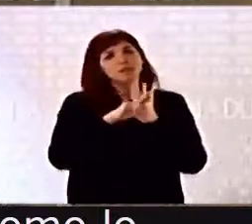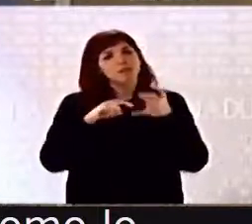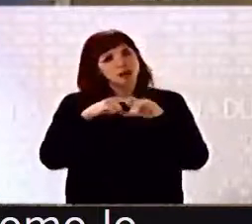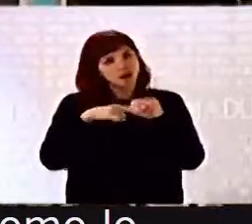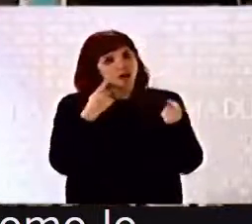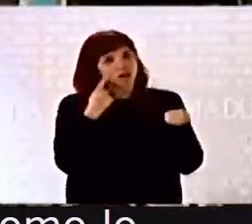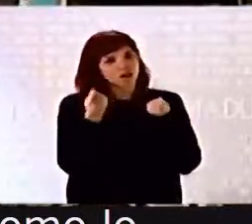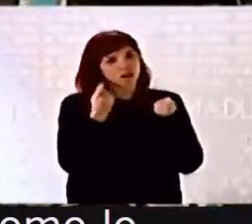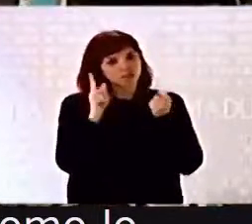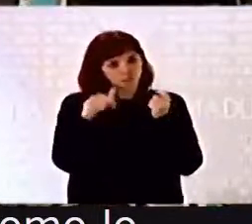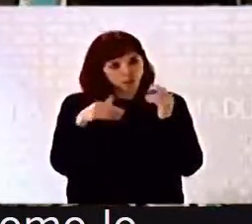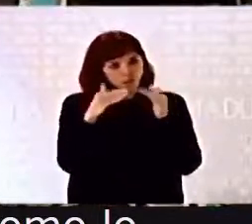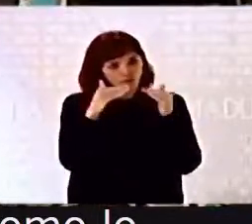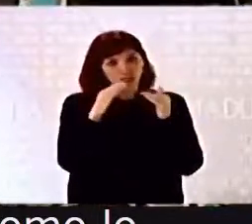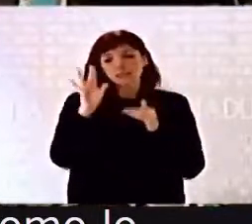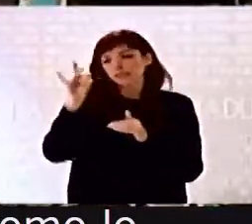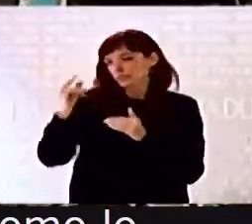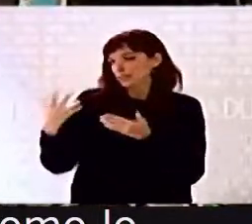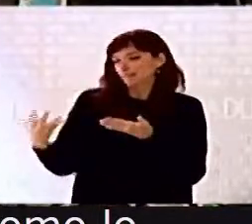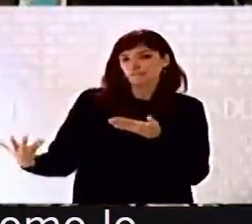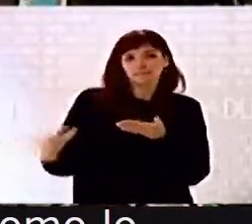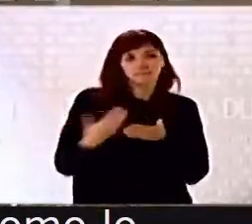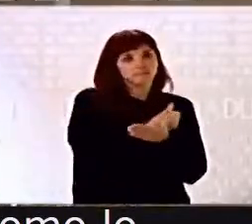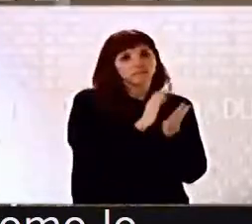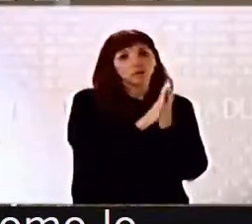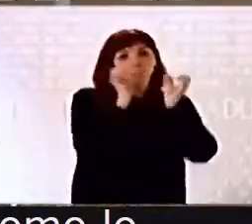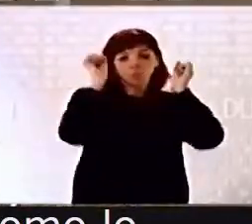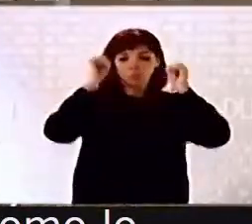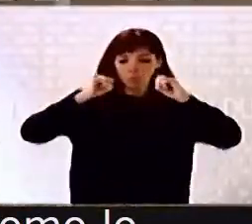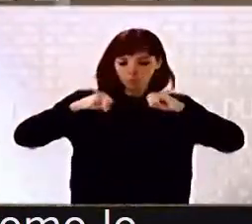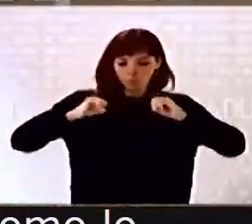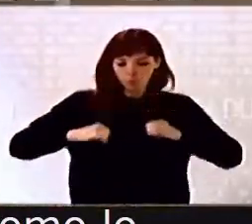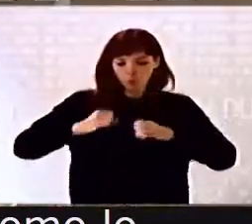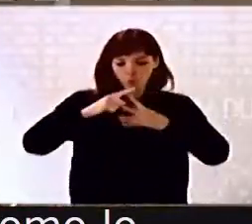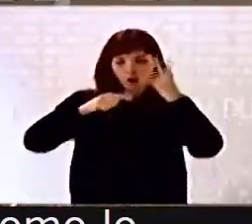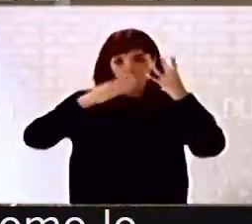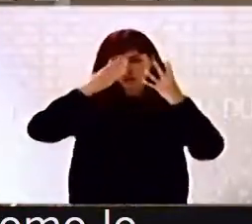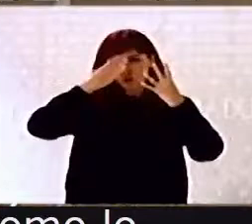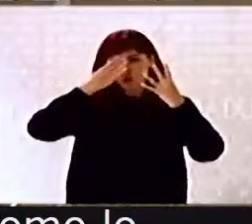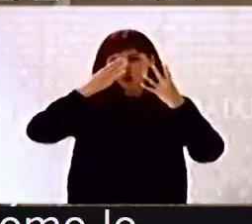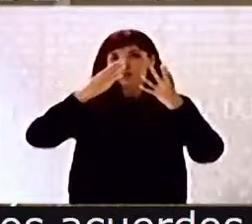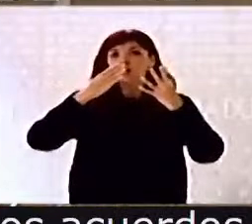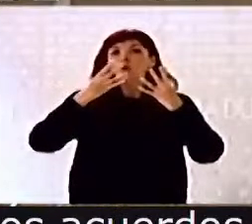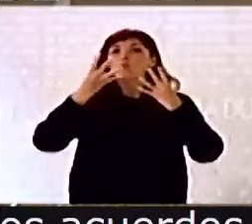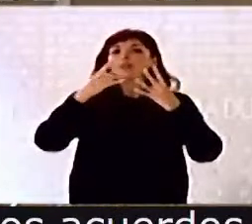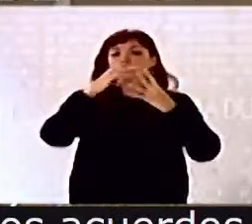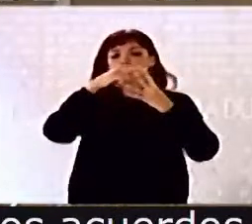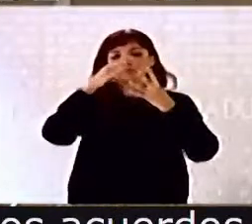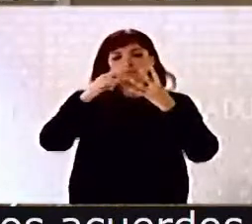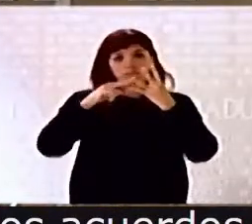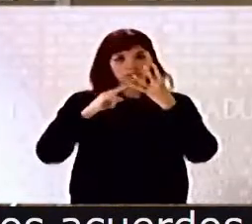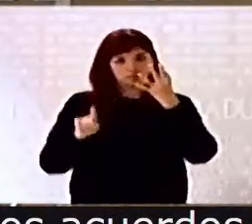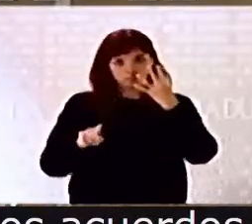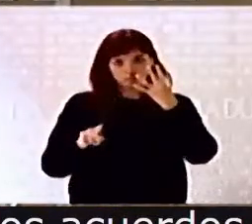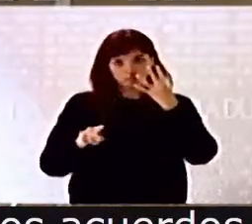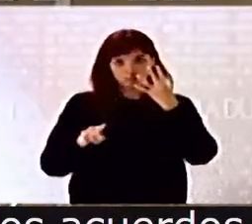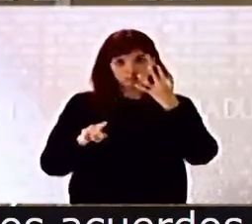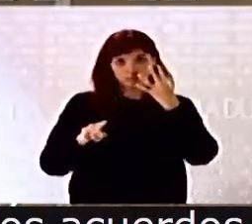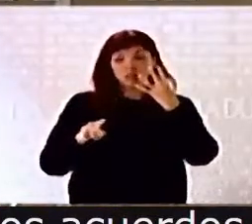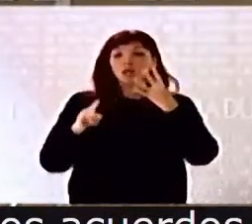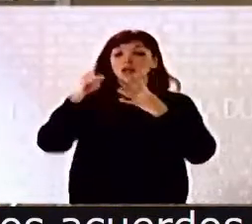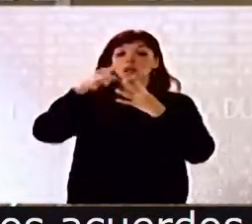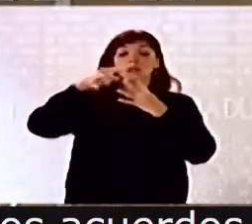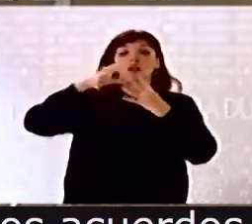Sí. Queremos publicar todos los 4 acuerdos. Lo dividiremos en 4 acuerdos. Será un